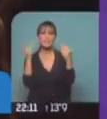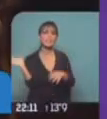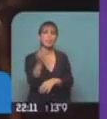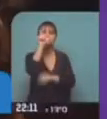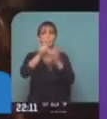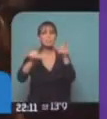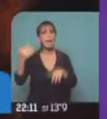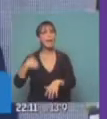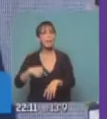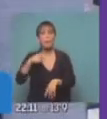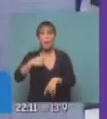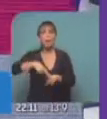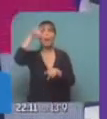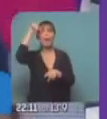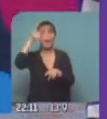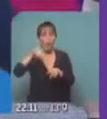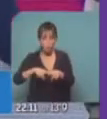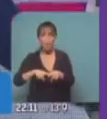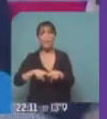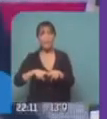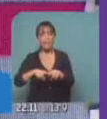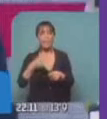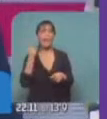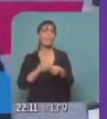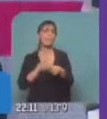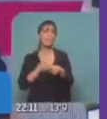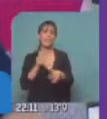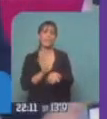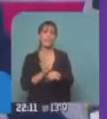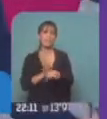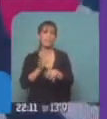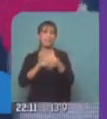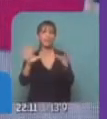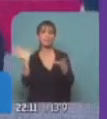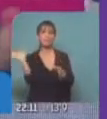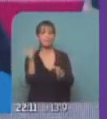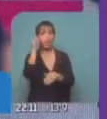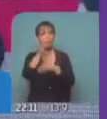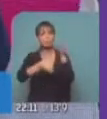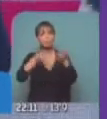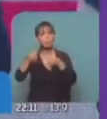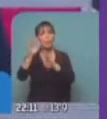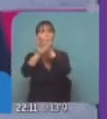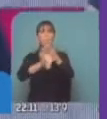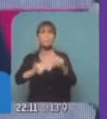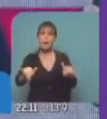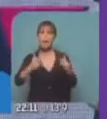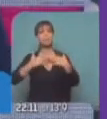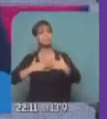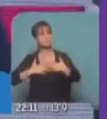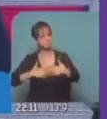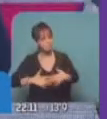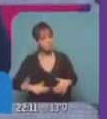para que esos bombas en medidas y cuando el órgano en el tema del espacio que legalmente nos podía hacer nada